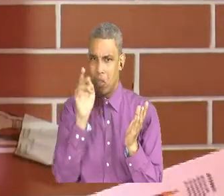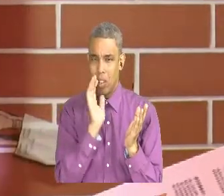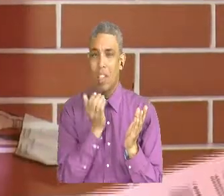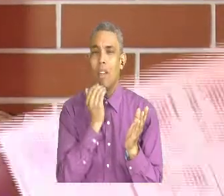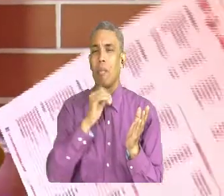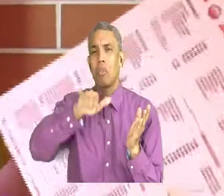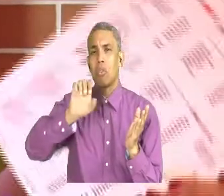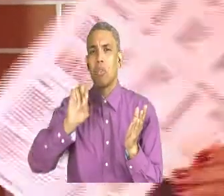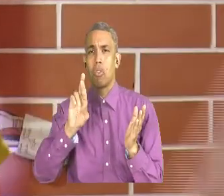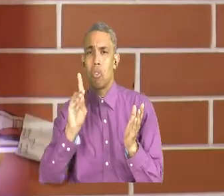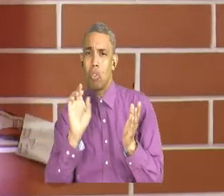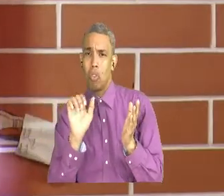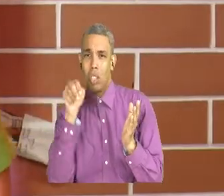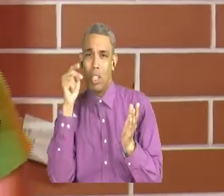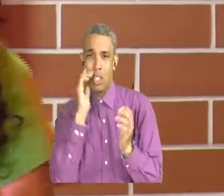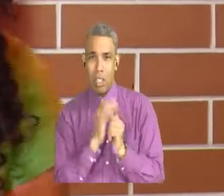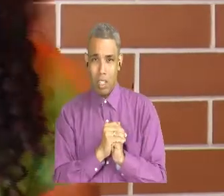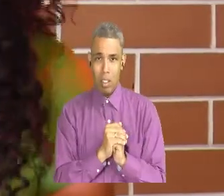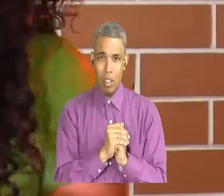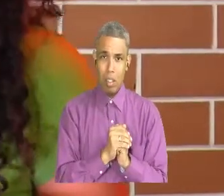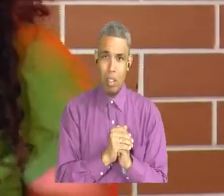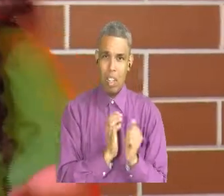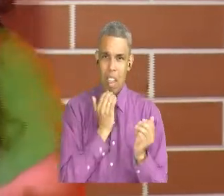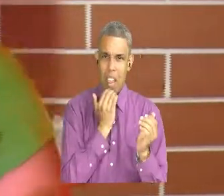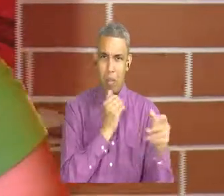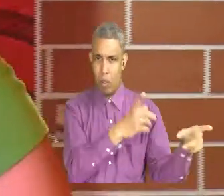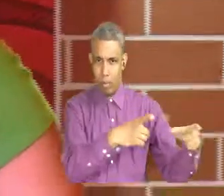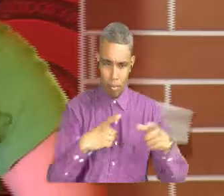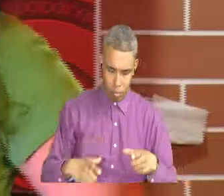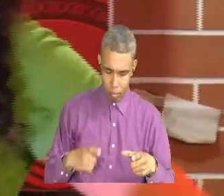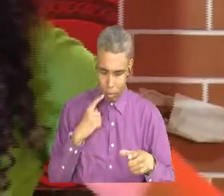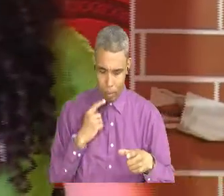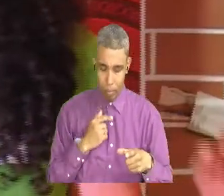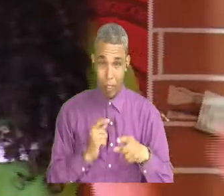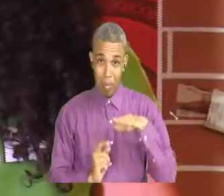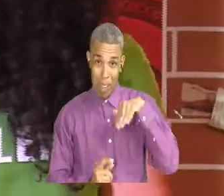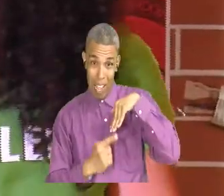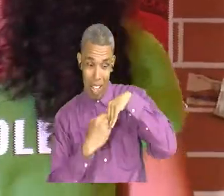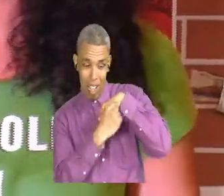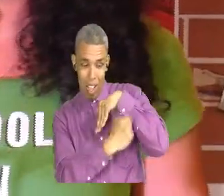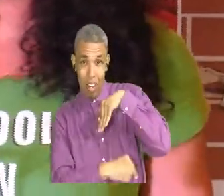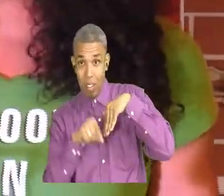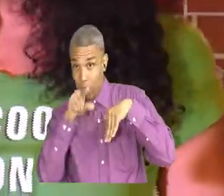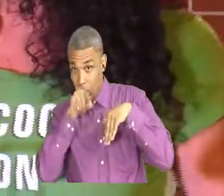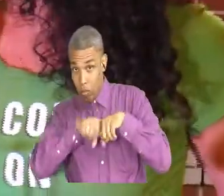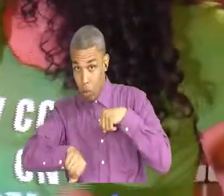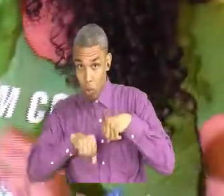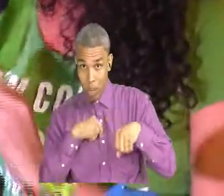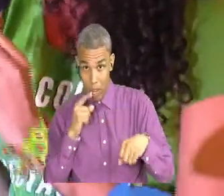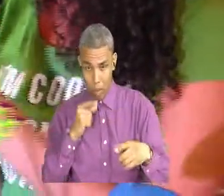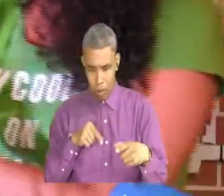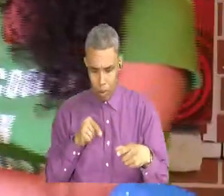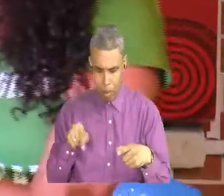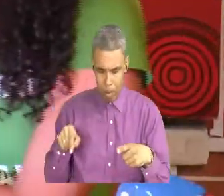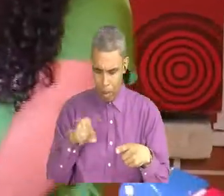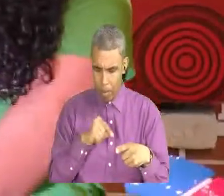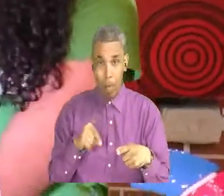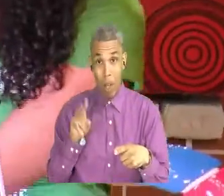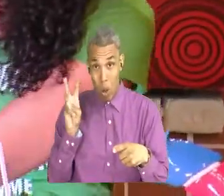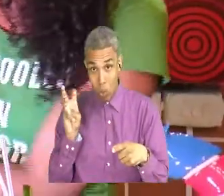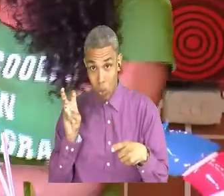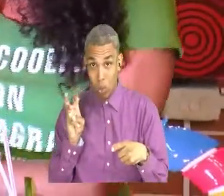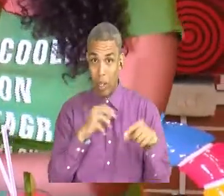8 unidades, le darán 16. Así que no, pues, súper esa promoción, ustedes no la pueden dejar de desaprovechar. Y muéstrame cómo